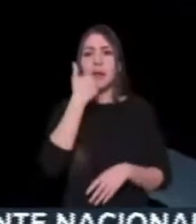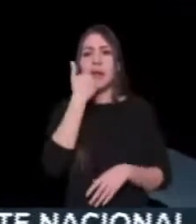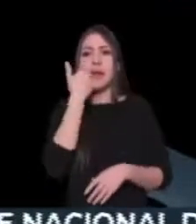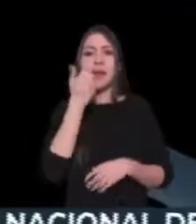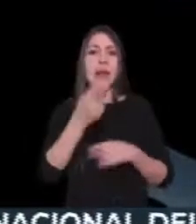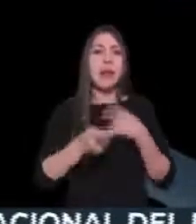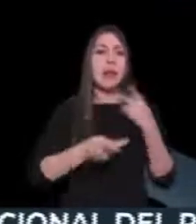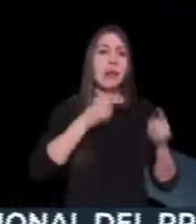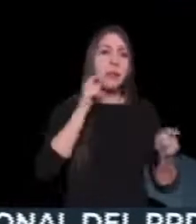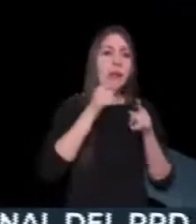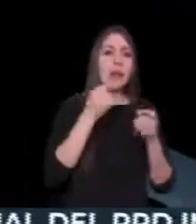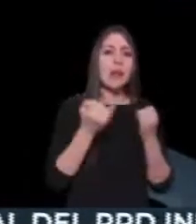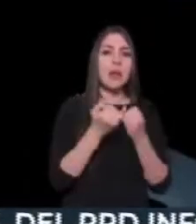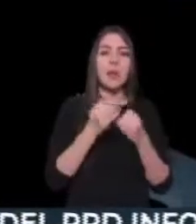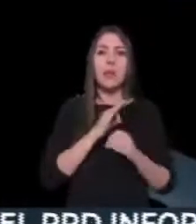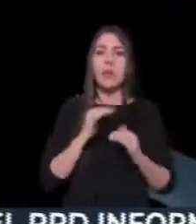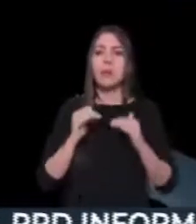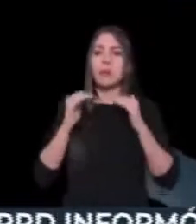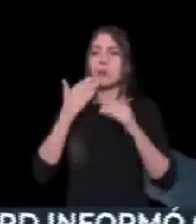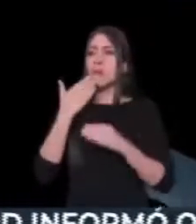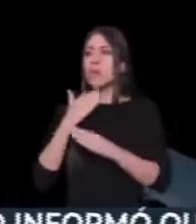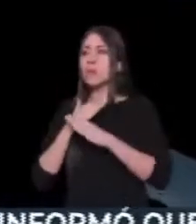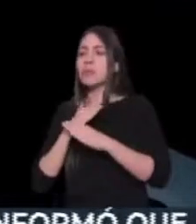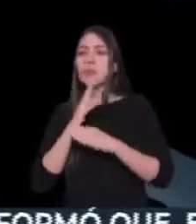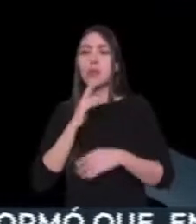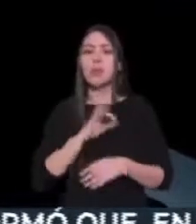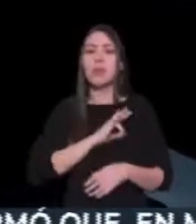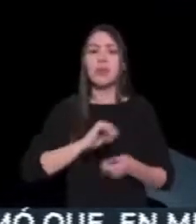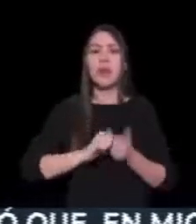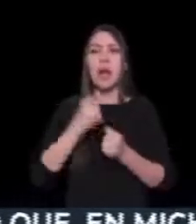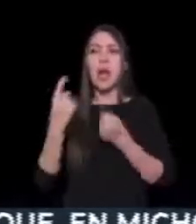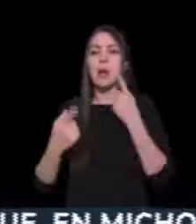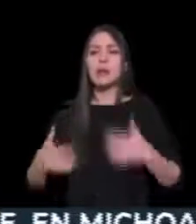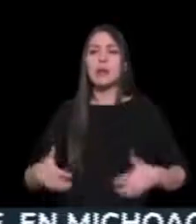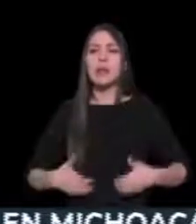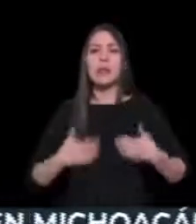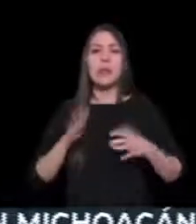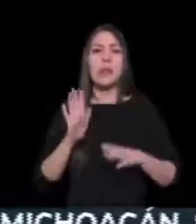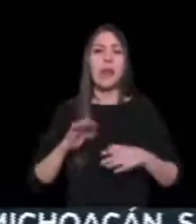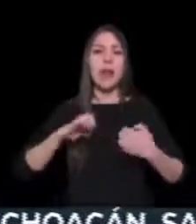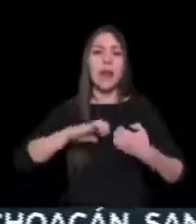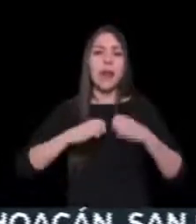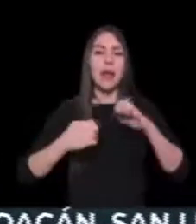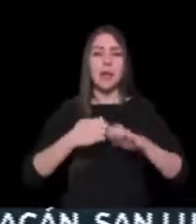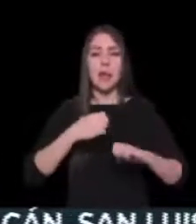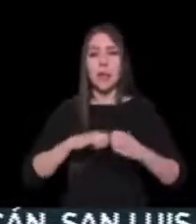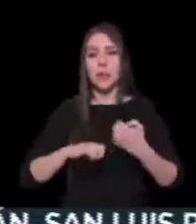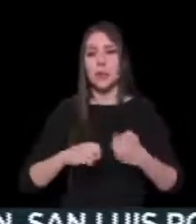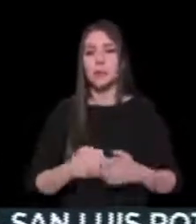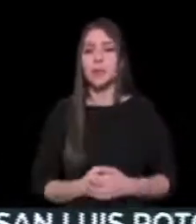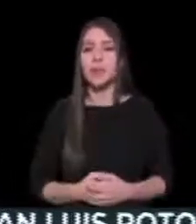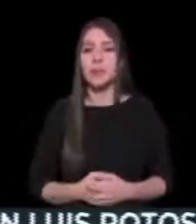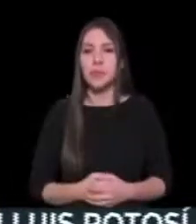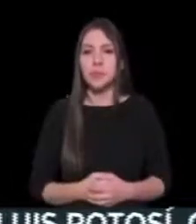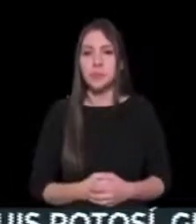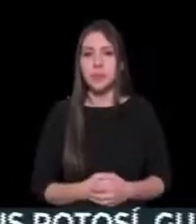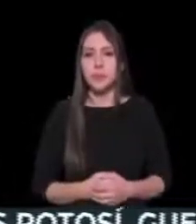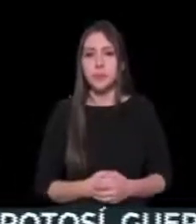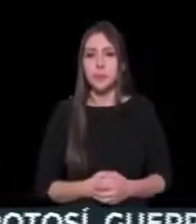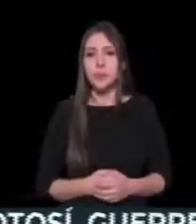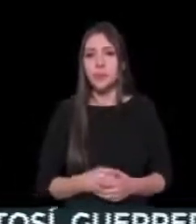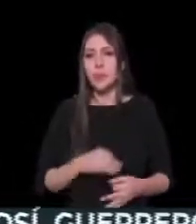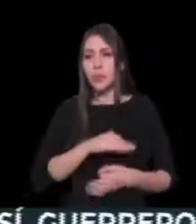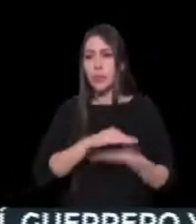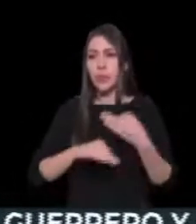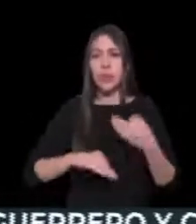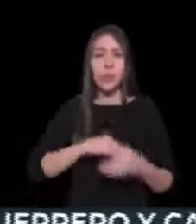respuestas, también como enemigo. Sí, ayer se presentó algo muy interesante. Sistemáticamente, o más bien en todas las conferencias en